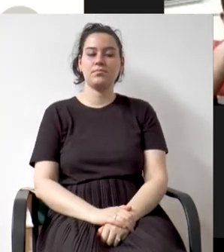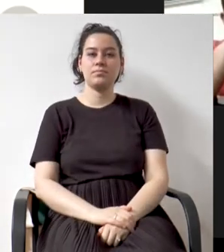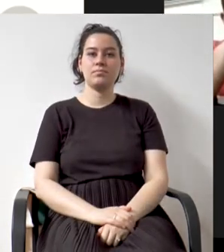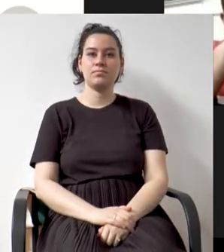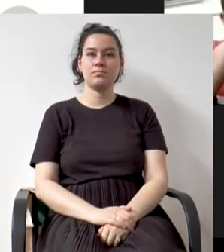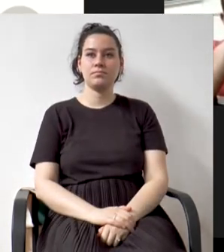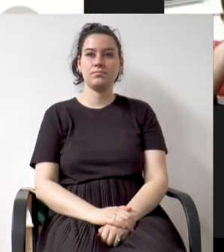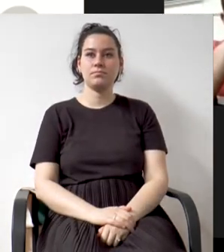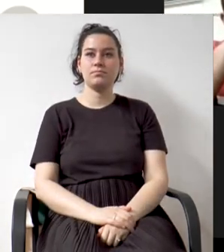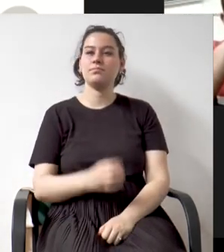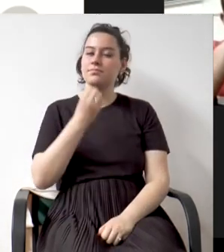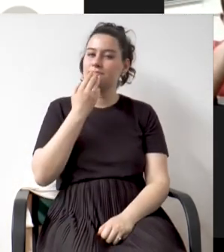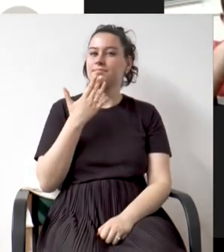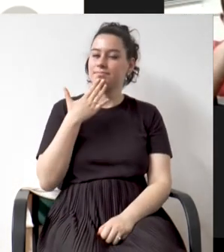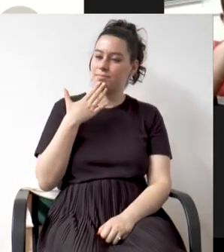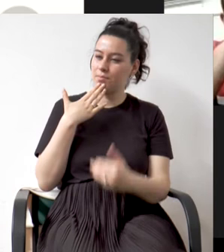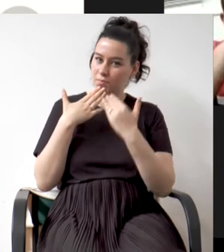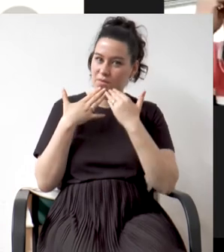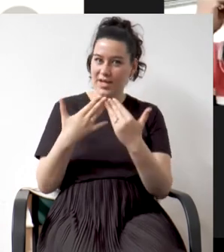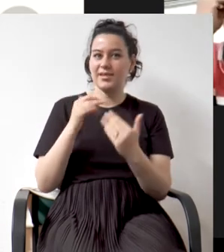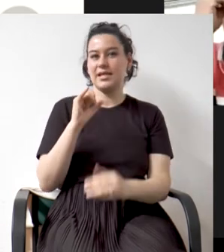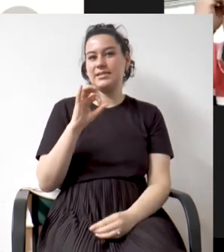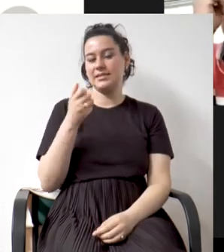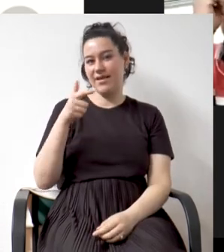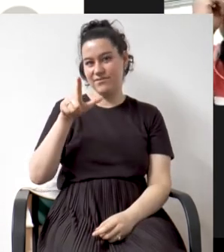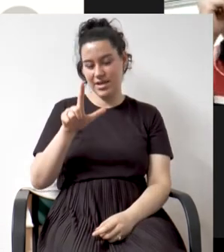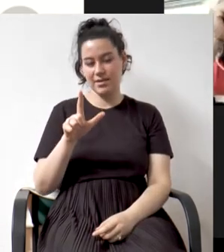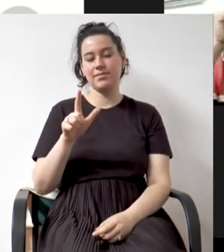Pero es lo que yo podría decir en este momento. Bueno, muchas gracias, Isabel.